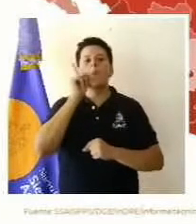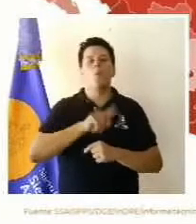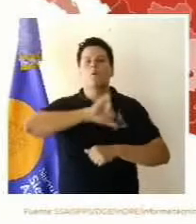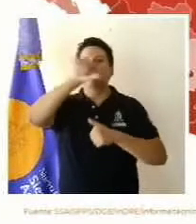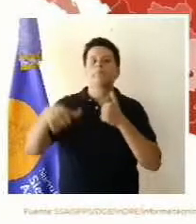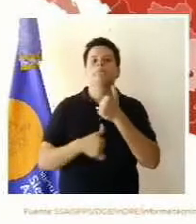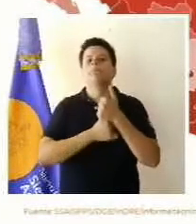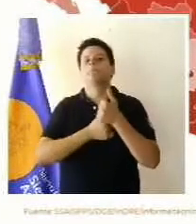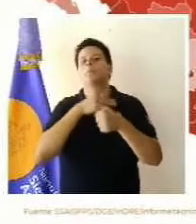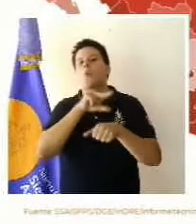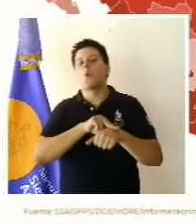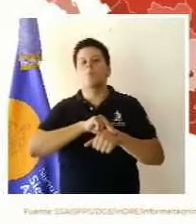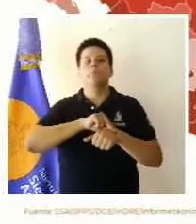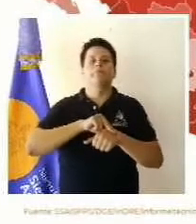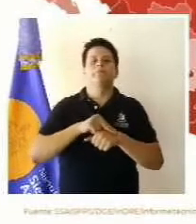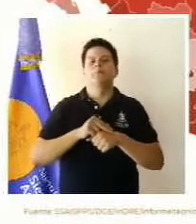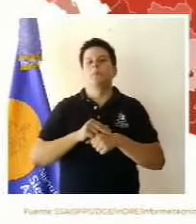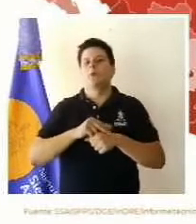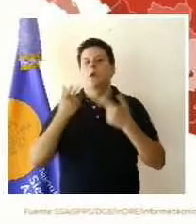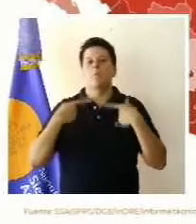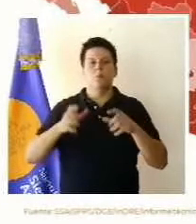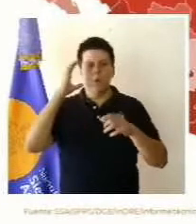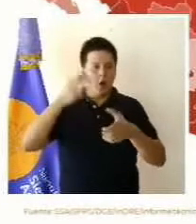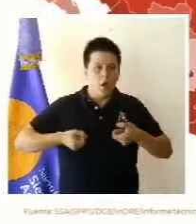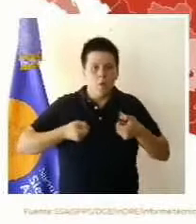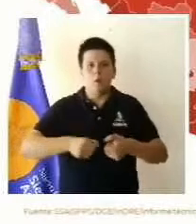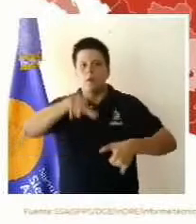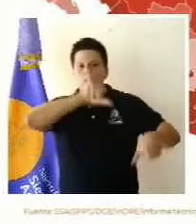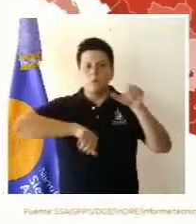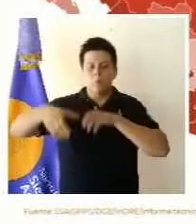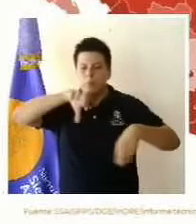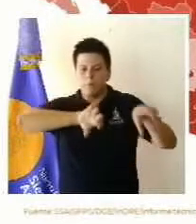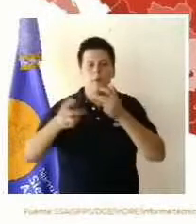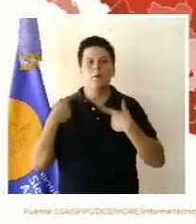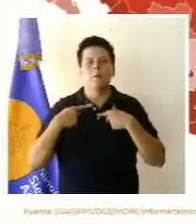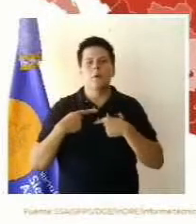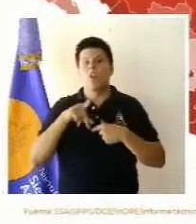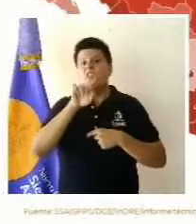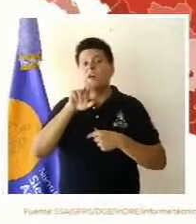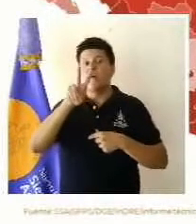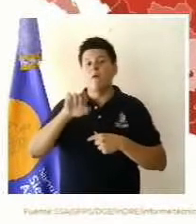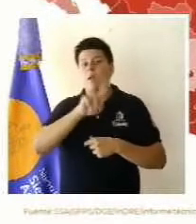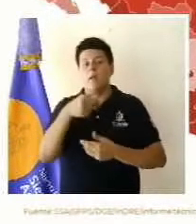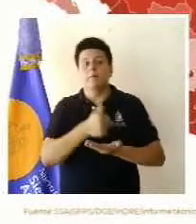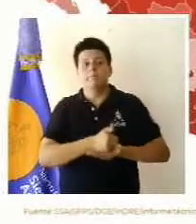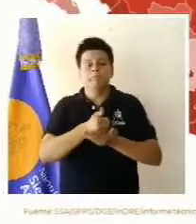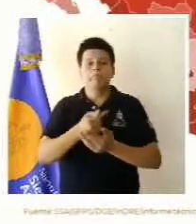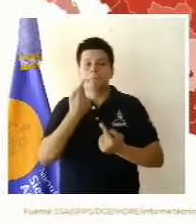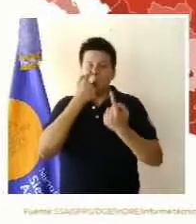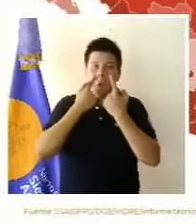paramédicos, camilleros, personal de laboratorio, químicos, personales que están en el drive-thru, los que toman las muestras,